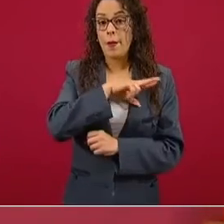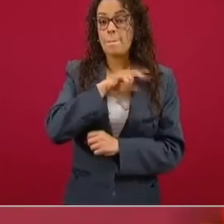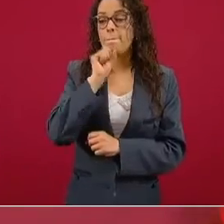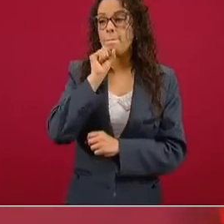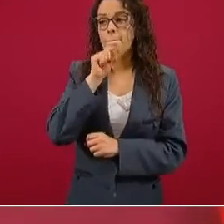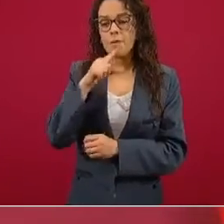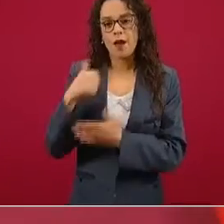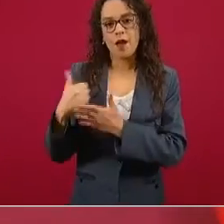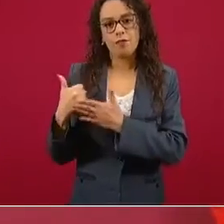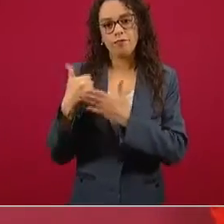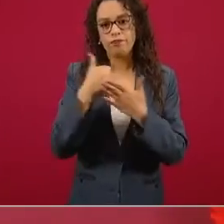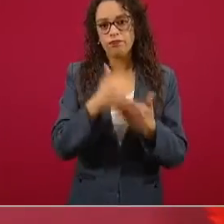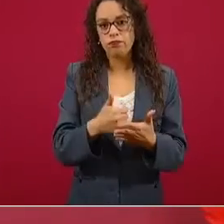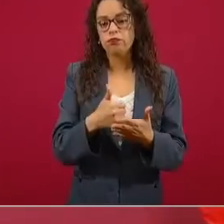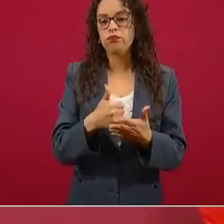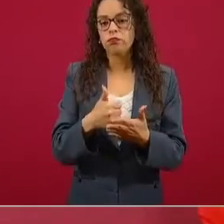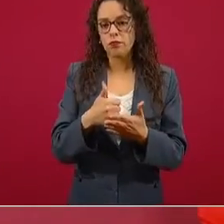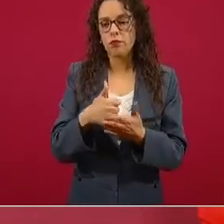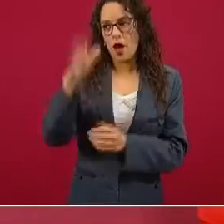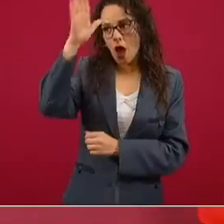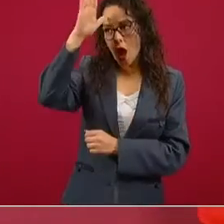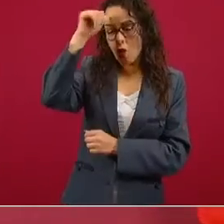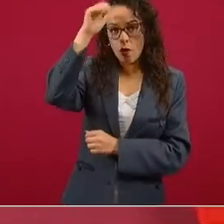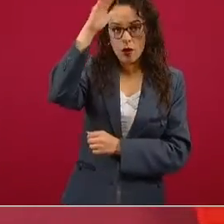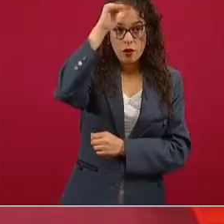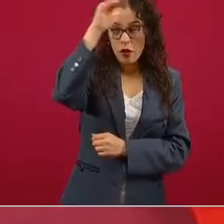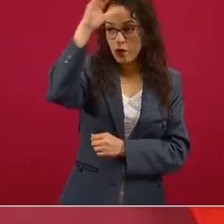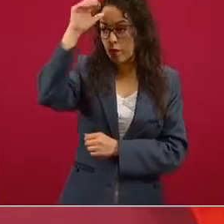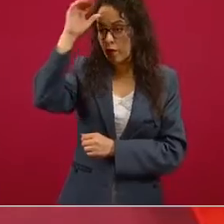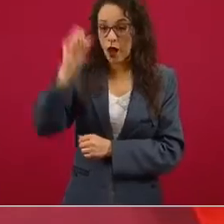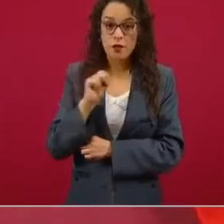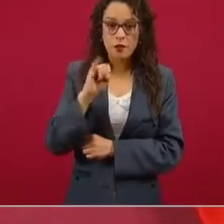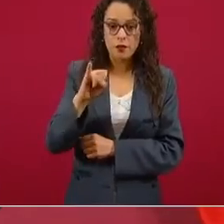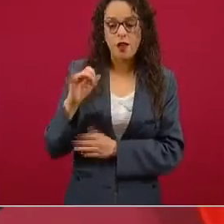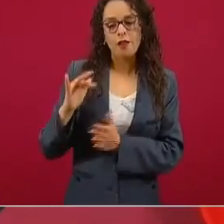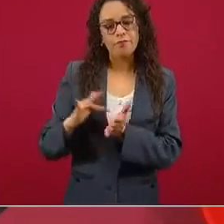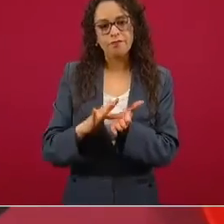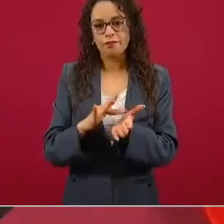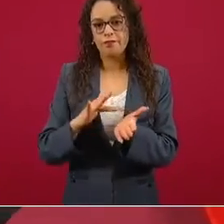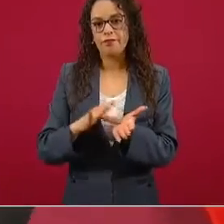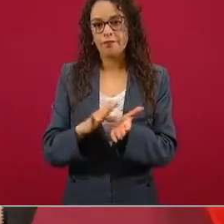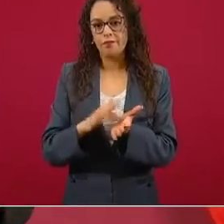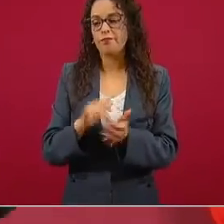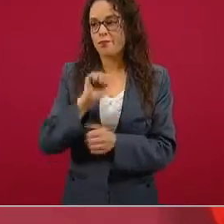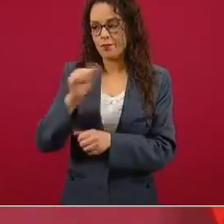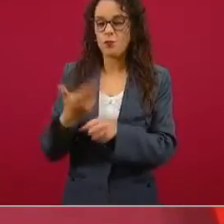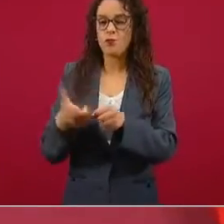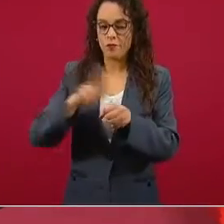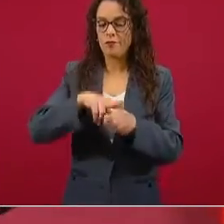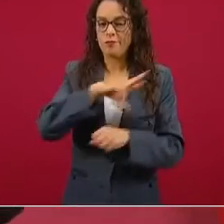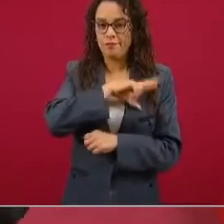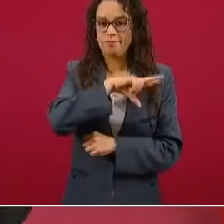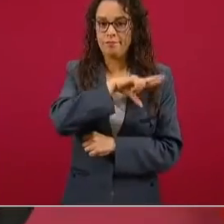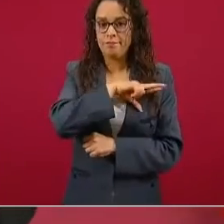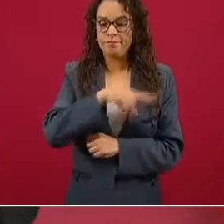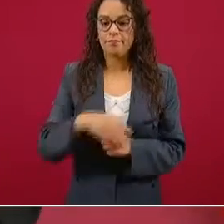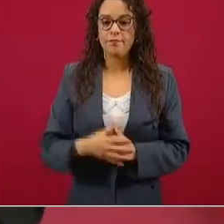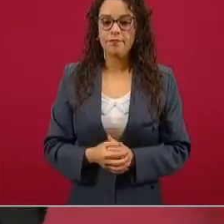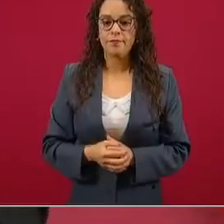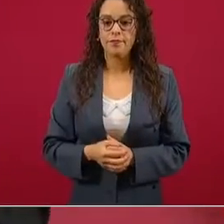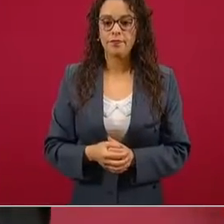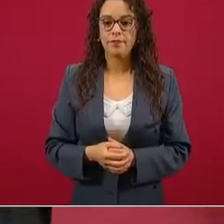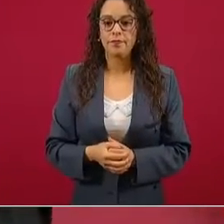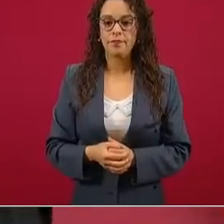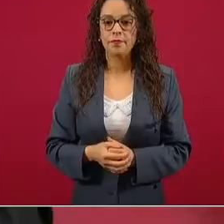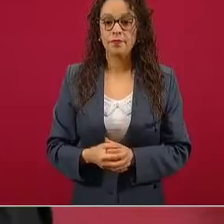Se hizo un convenio con los hospitales privados. Por eso hay